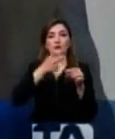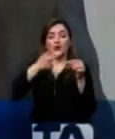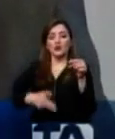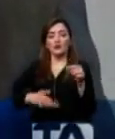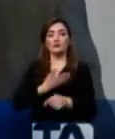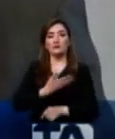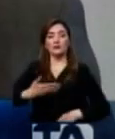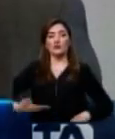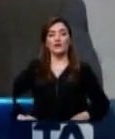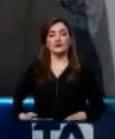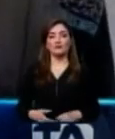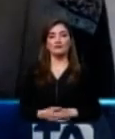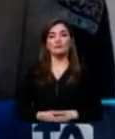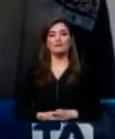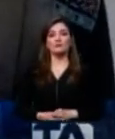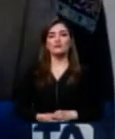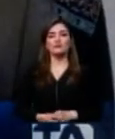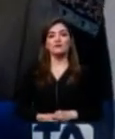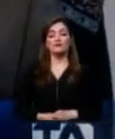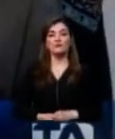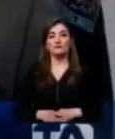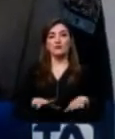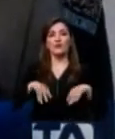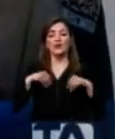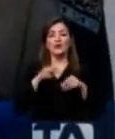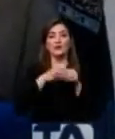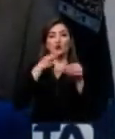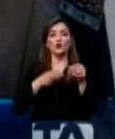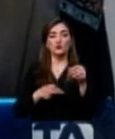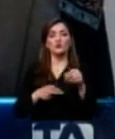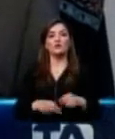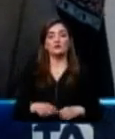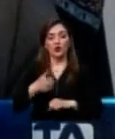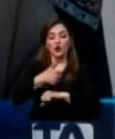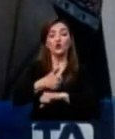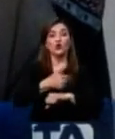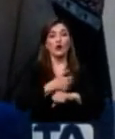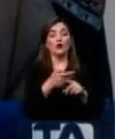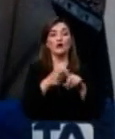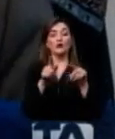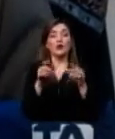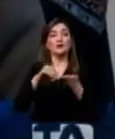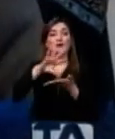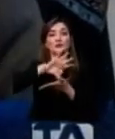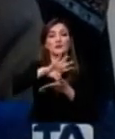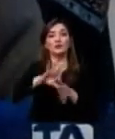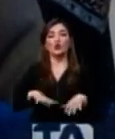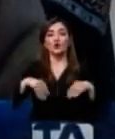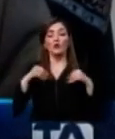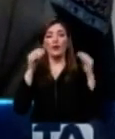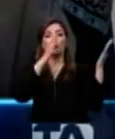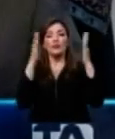de esta comisión aceptada mi renuncia por parte de las autoridades de la asamblea asume